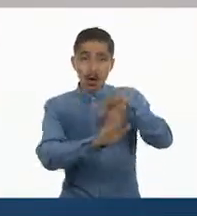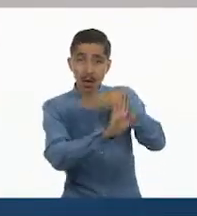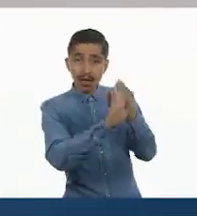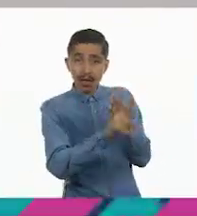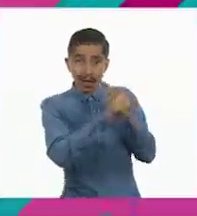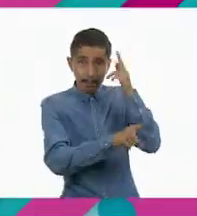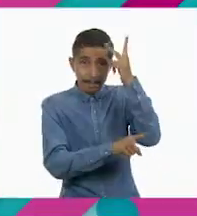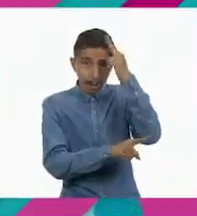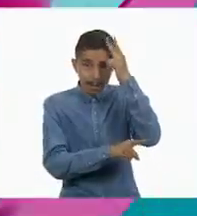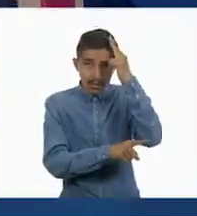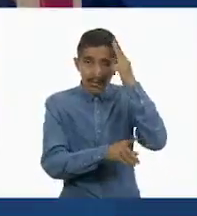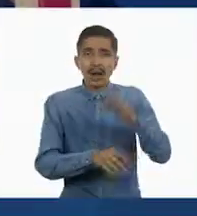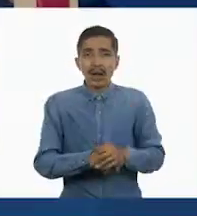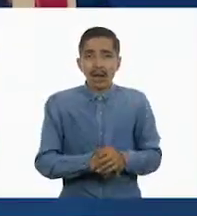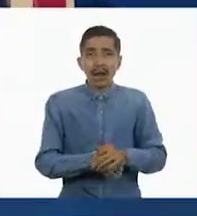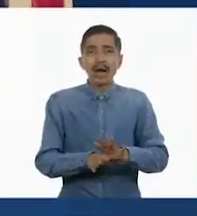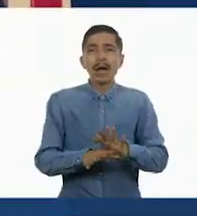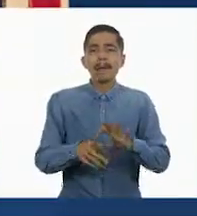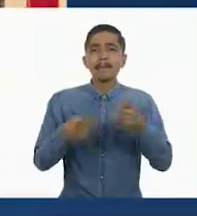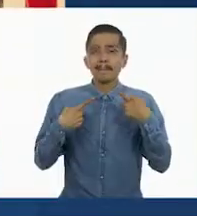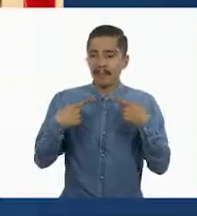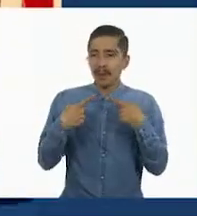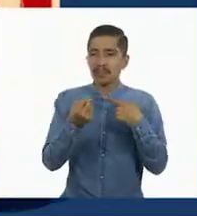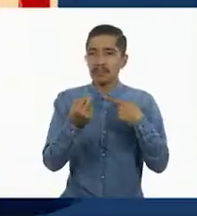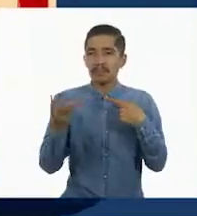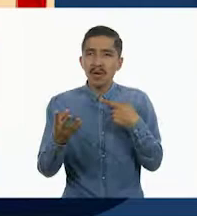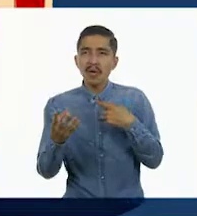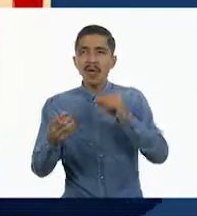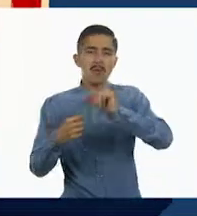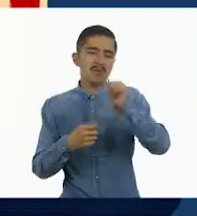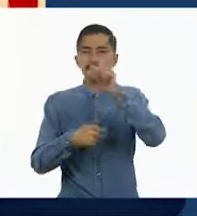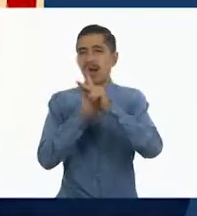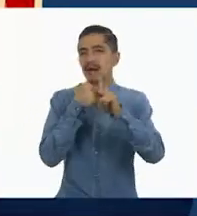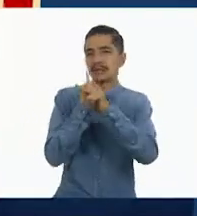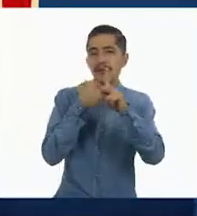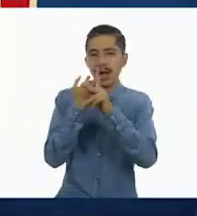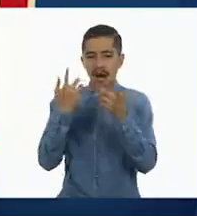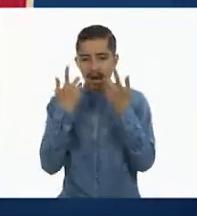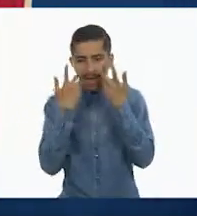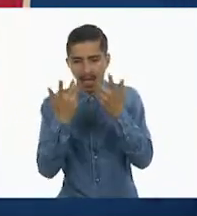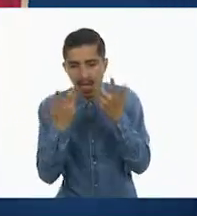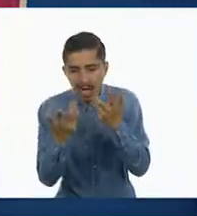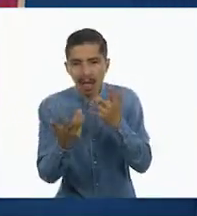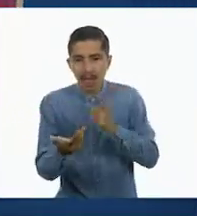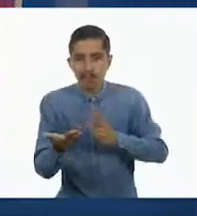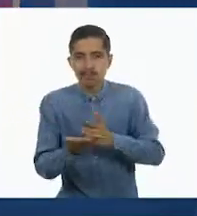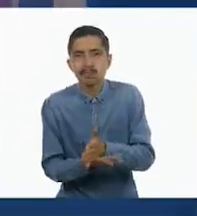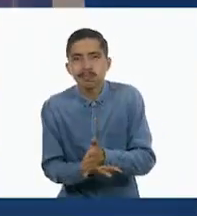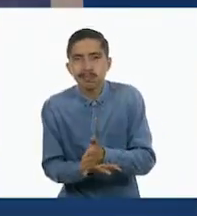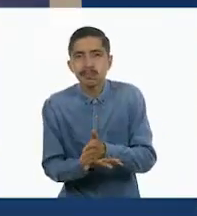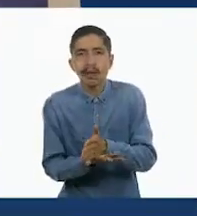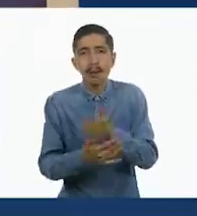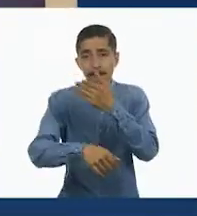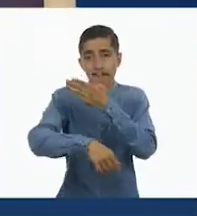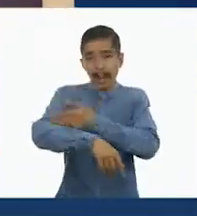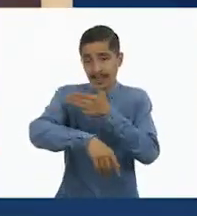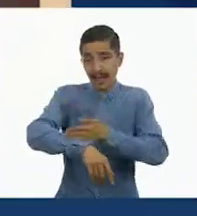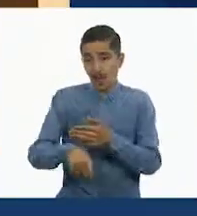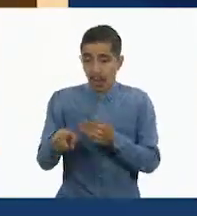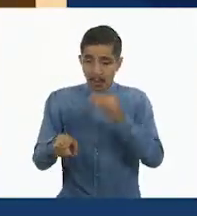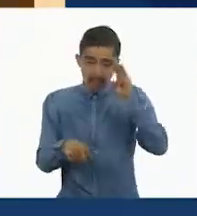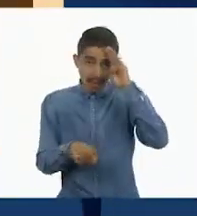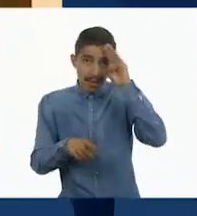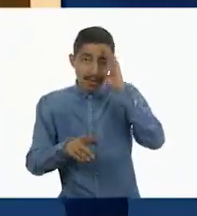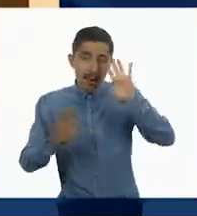Díaz despertó intereses y proyectos de país muy diversos que entraron en pugna. Madero pensó que